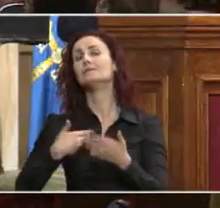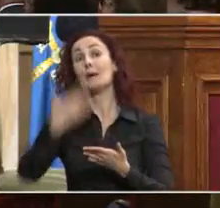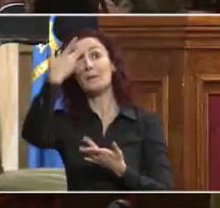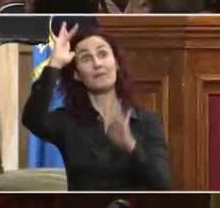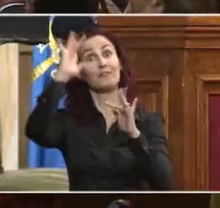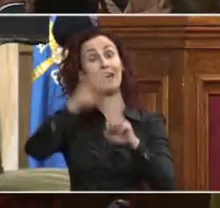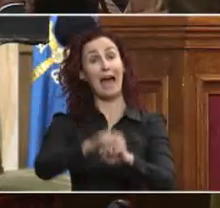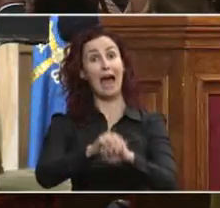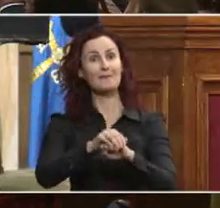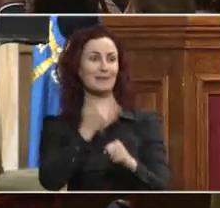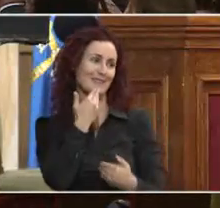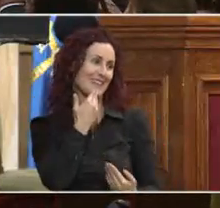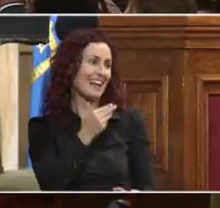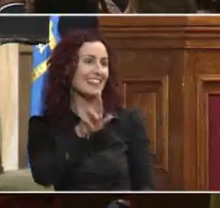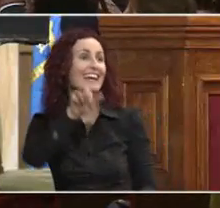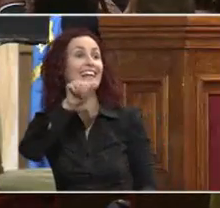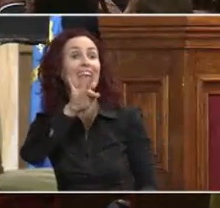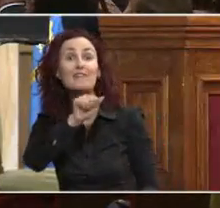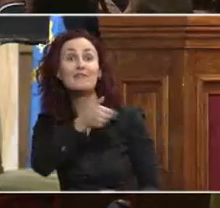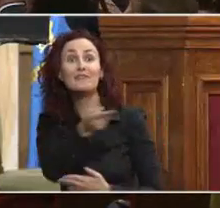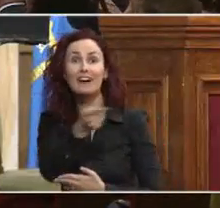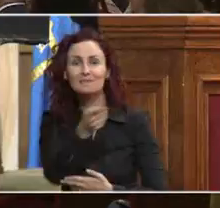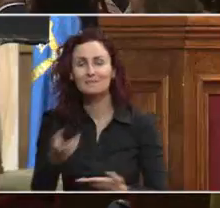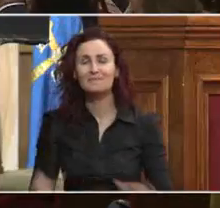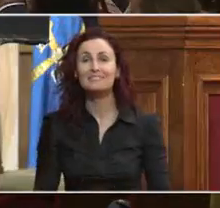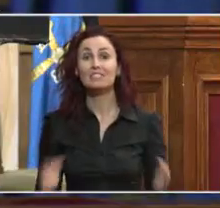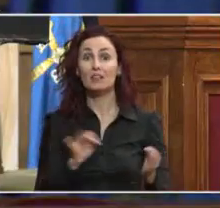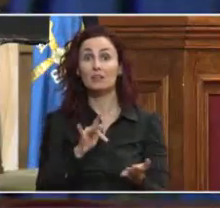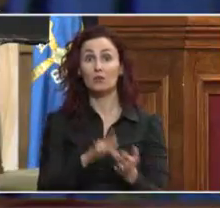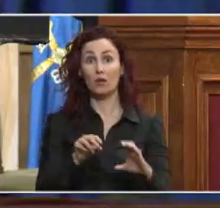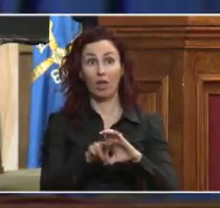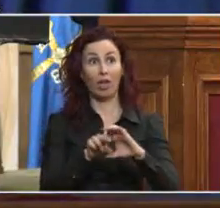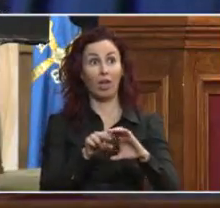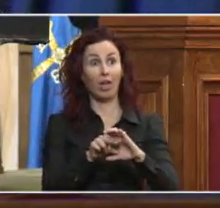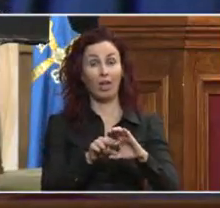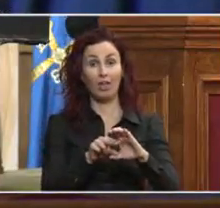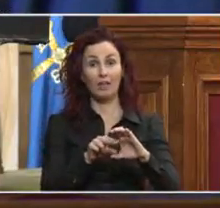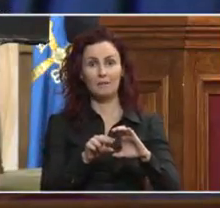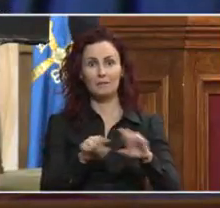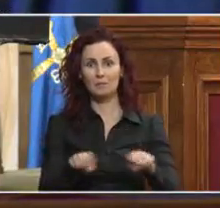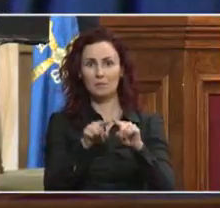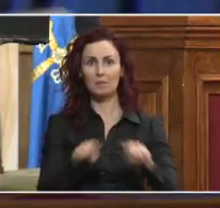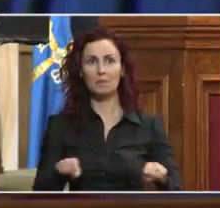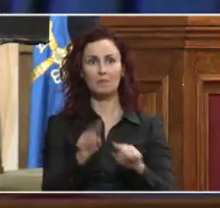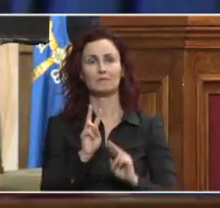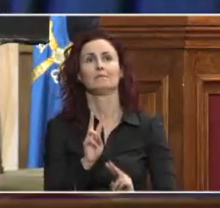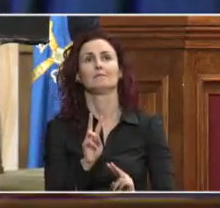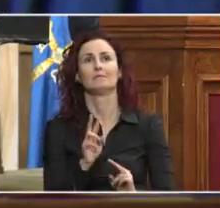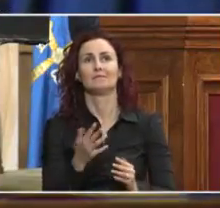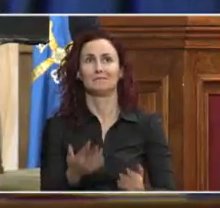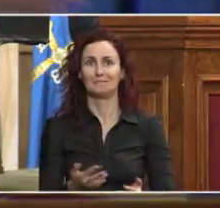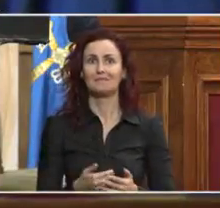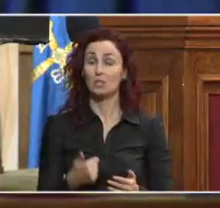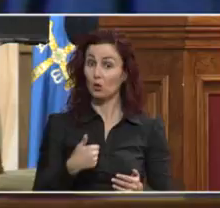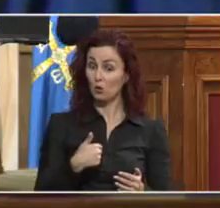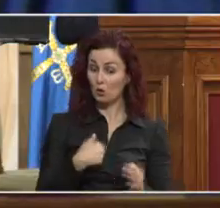amigo, gracias Rafa si estás por ahí, me regaló este vídeo casero con un recital de Le Luthier.